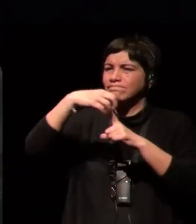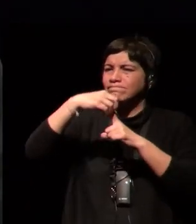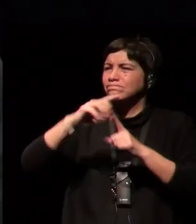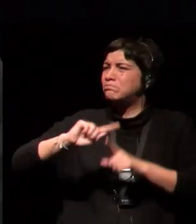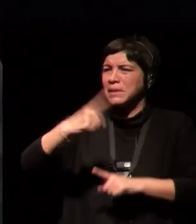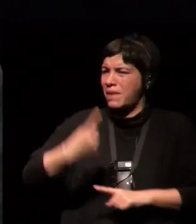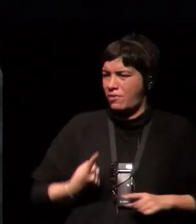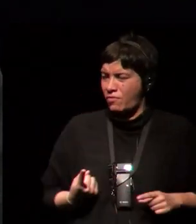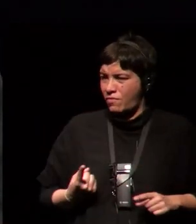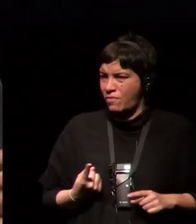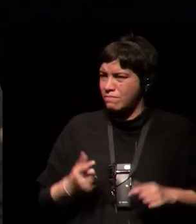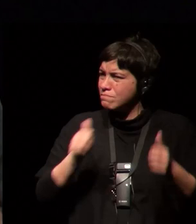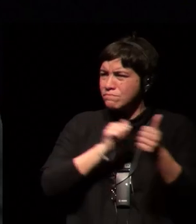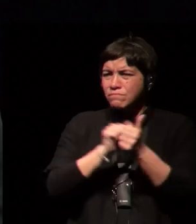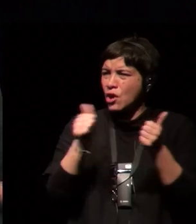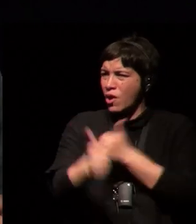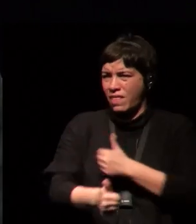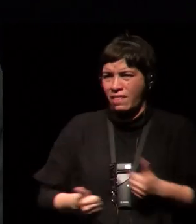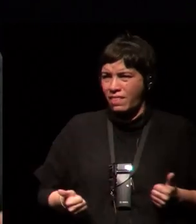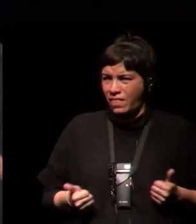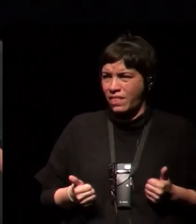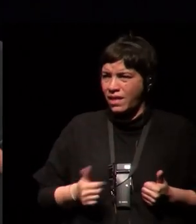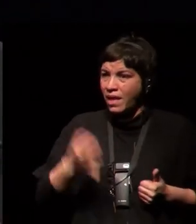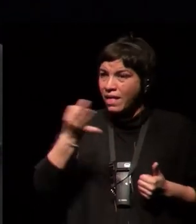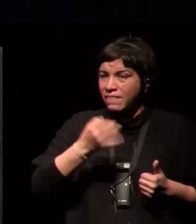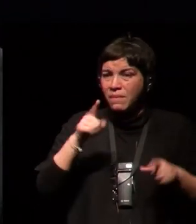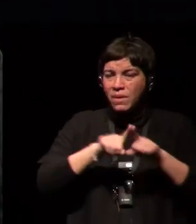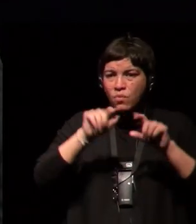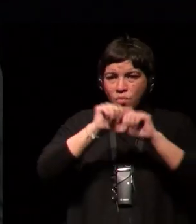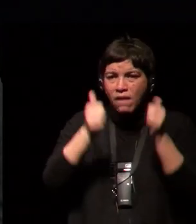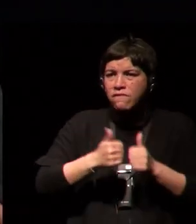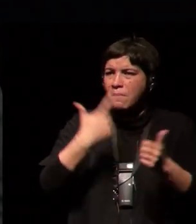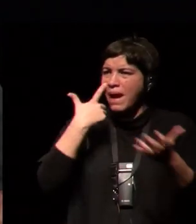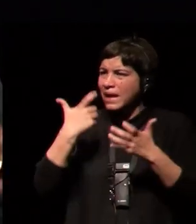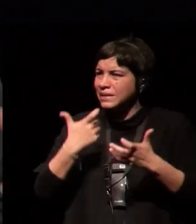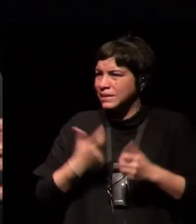Tiene que haber unas formas artísticas virtuosas porque estas comunidades